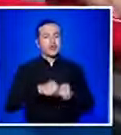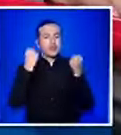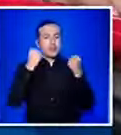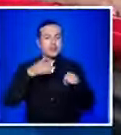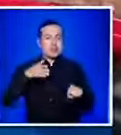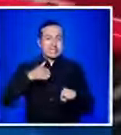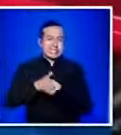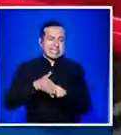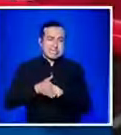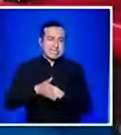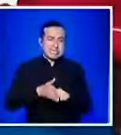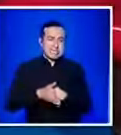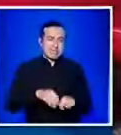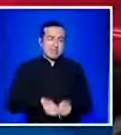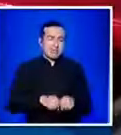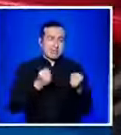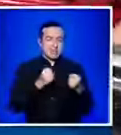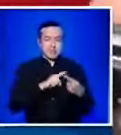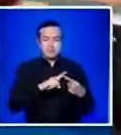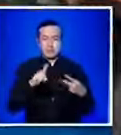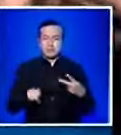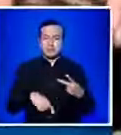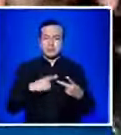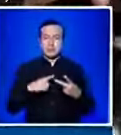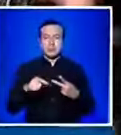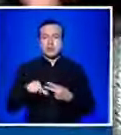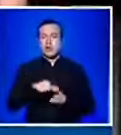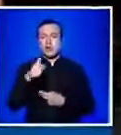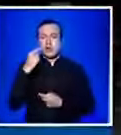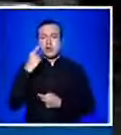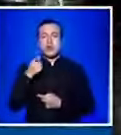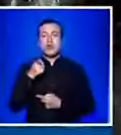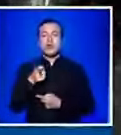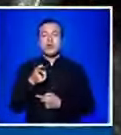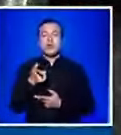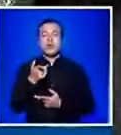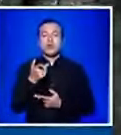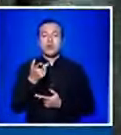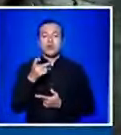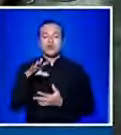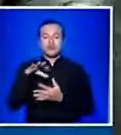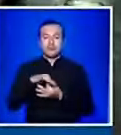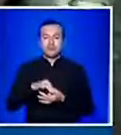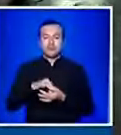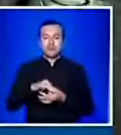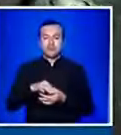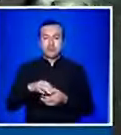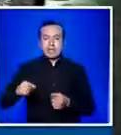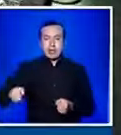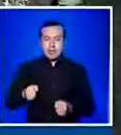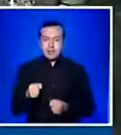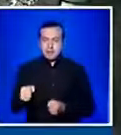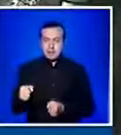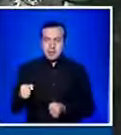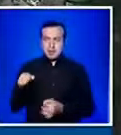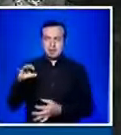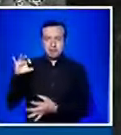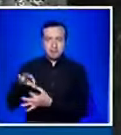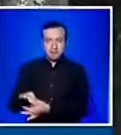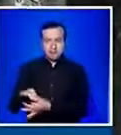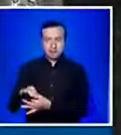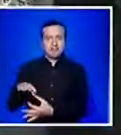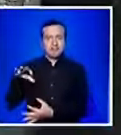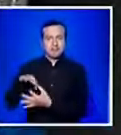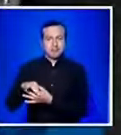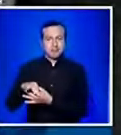mecanismo. Ahora también tenemos acá que este es un inmovilizador incluso de marchas, de palancas para los vehículos. Esto va